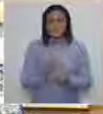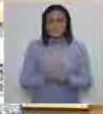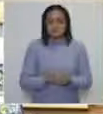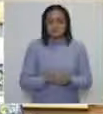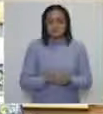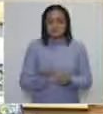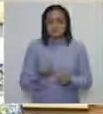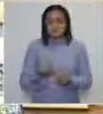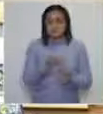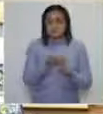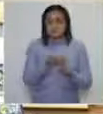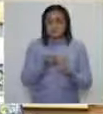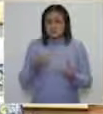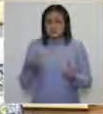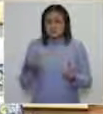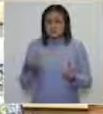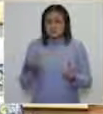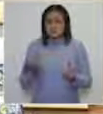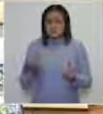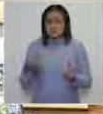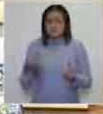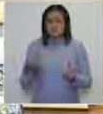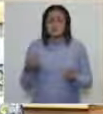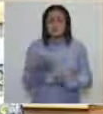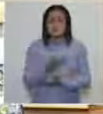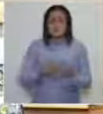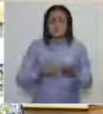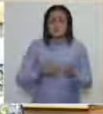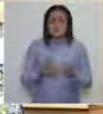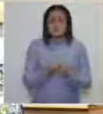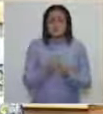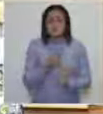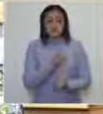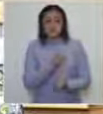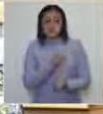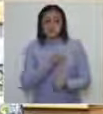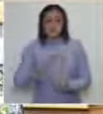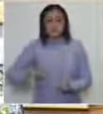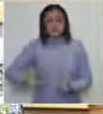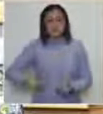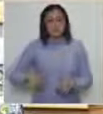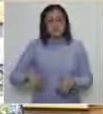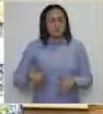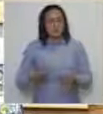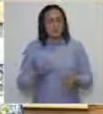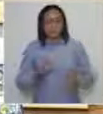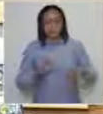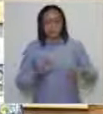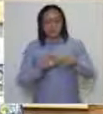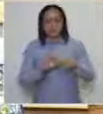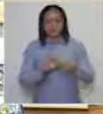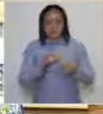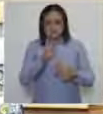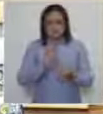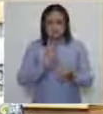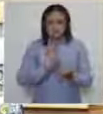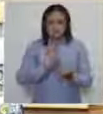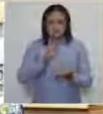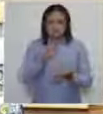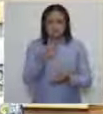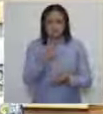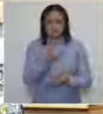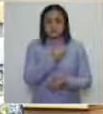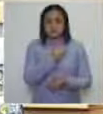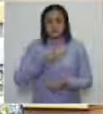Y esta organización es compartida con el Ayuntamiento de Puebla. Yo agradezco al Ayuntamiento de